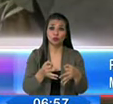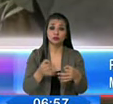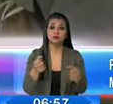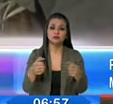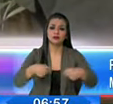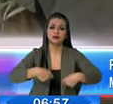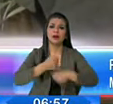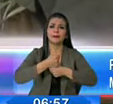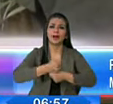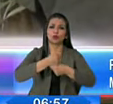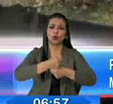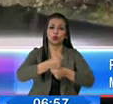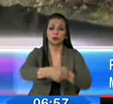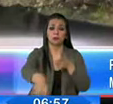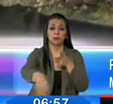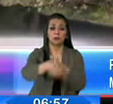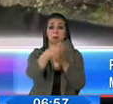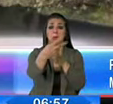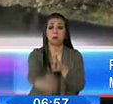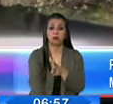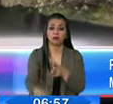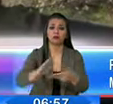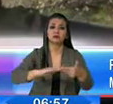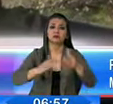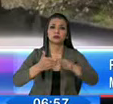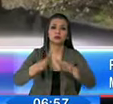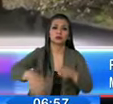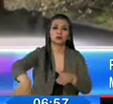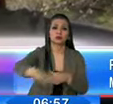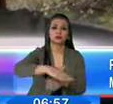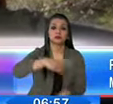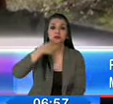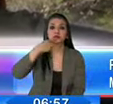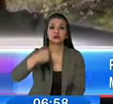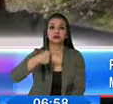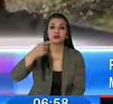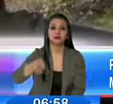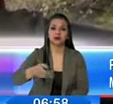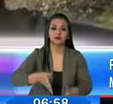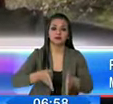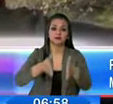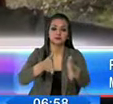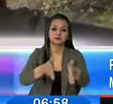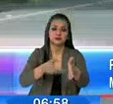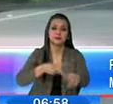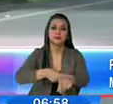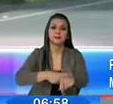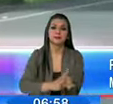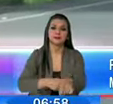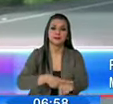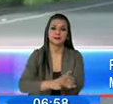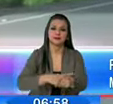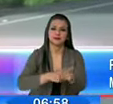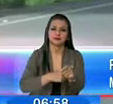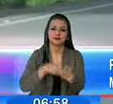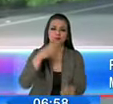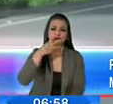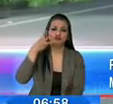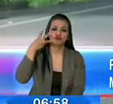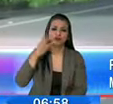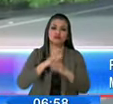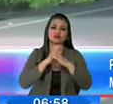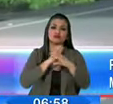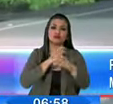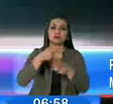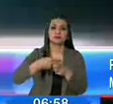caballo en el que se movilizaban en la pequeña población de Chubitayu, en la vía Puyomacas, en Pastaza, por un bus de la cooperativa Centinela